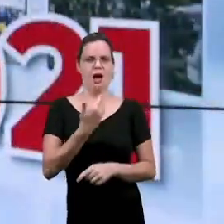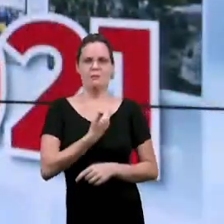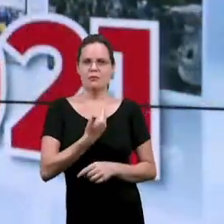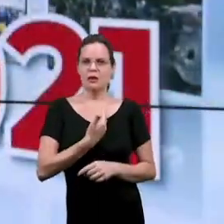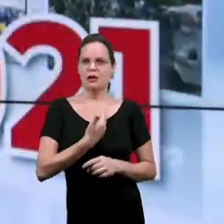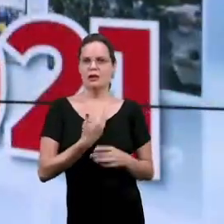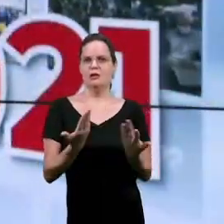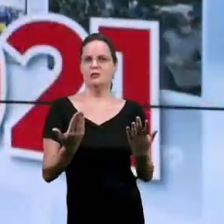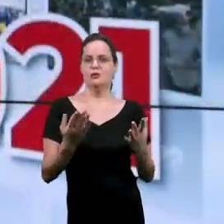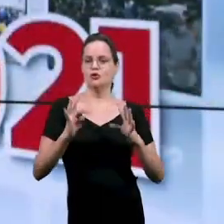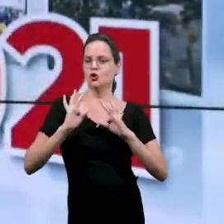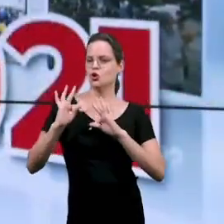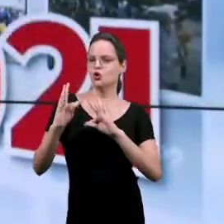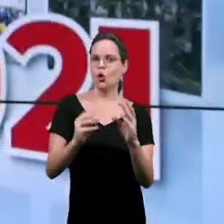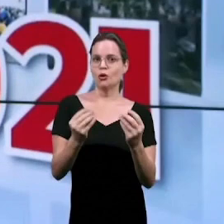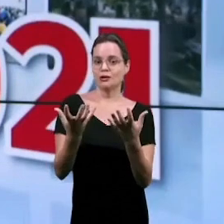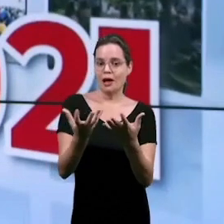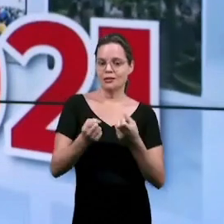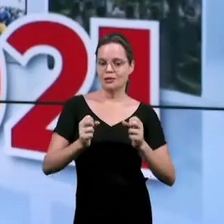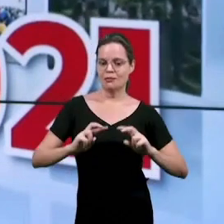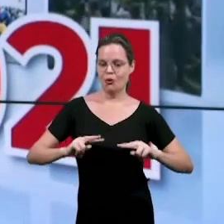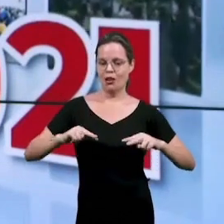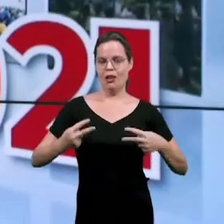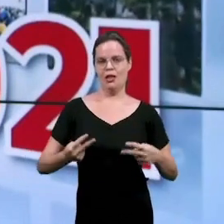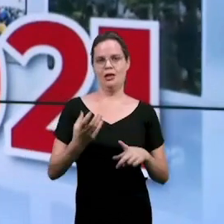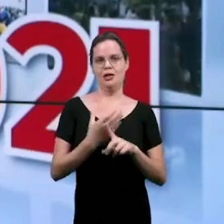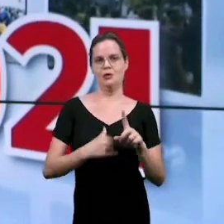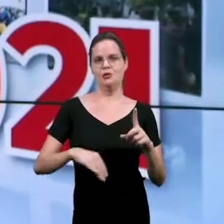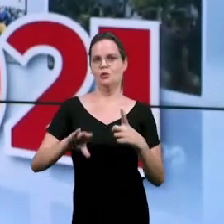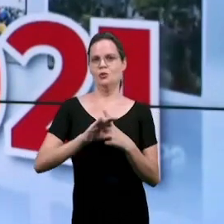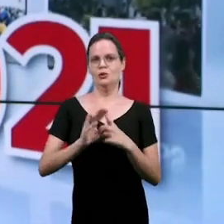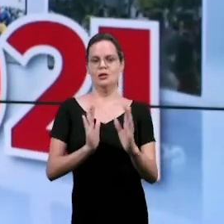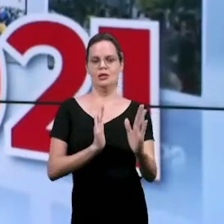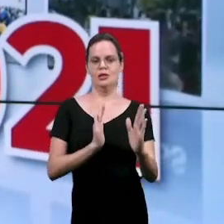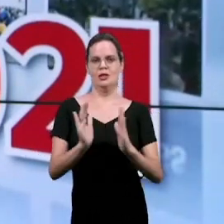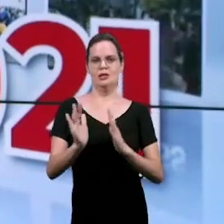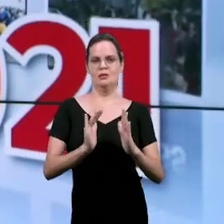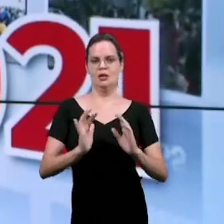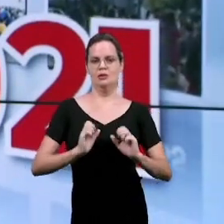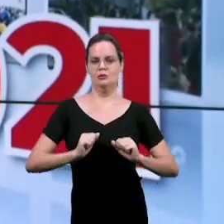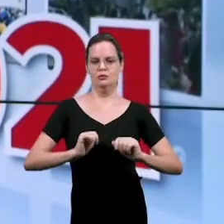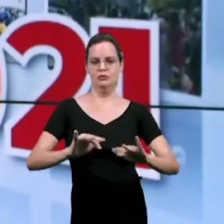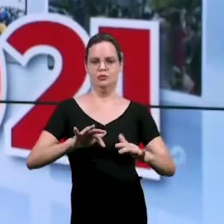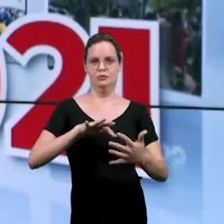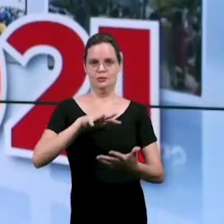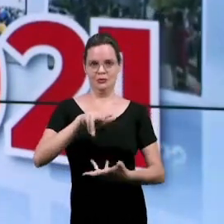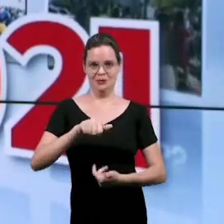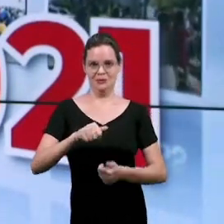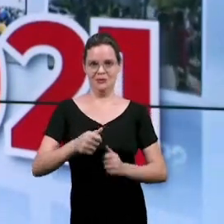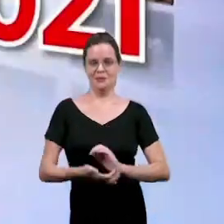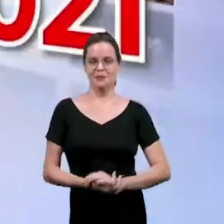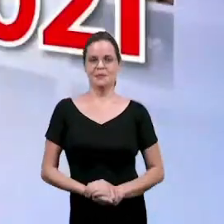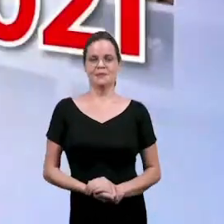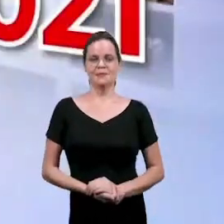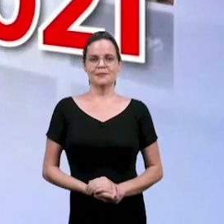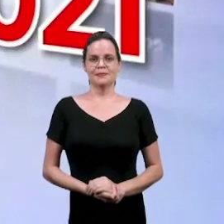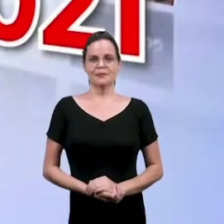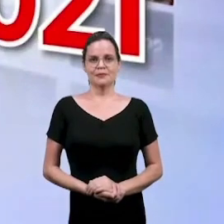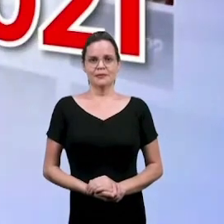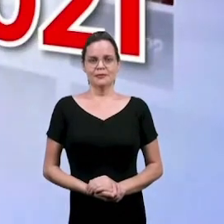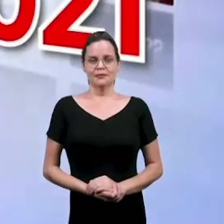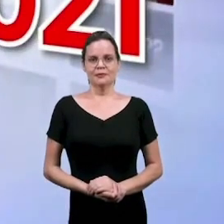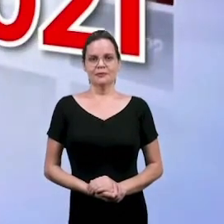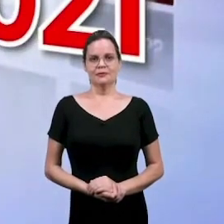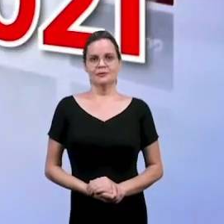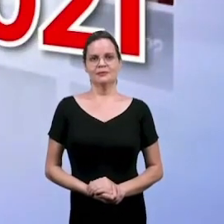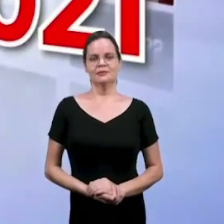y hermanos, amigos y parientes que recibieron links de los cultos a lo largo de todo el periodo de la pandemia.